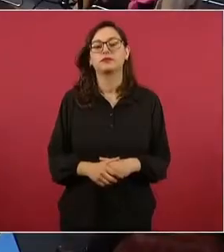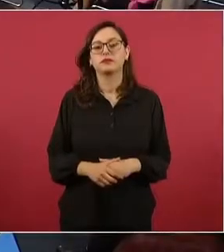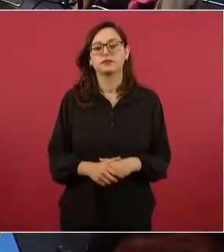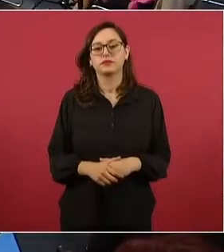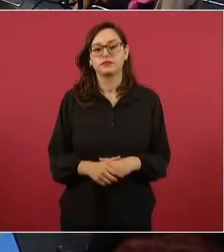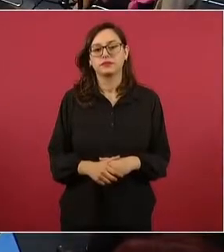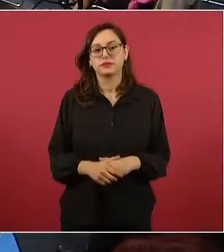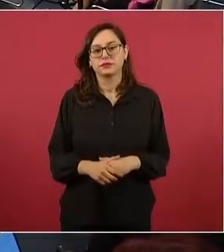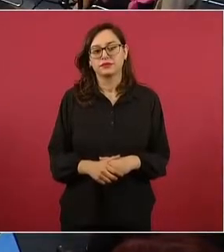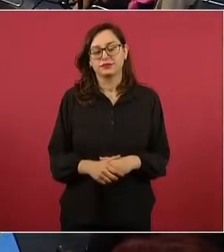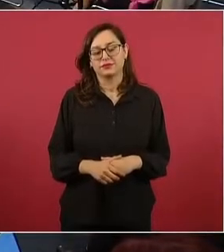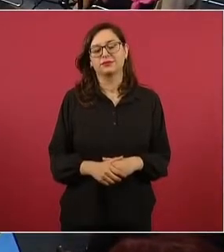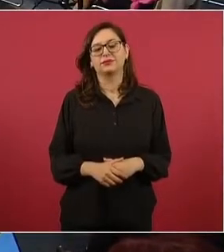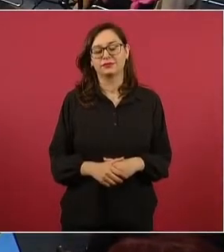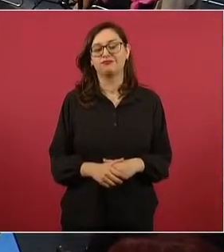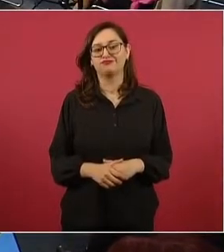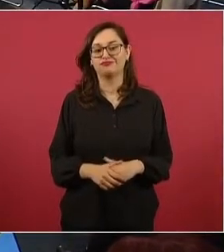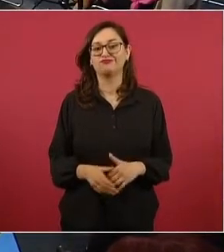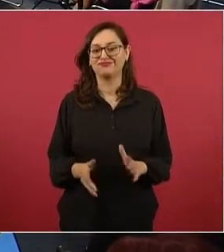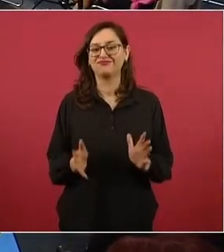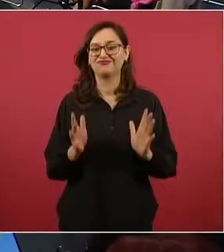Porque ya estaba yo escuchando